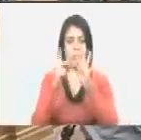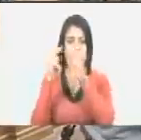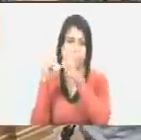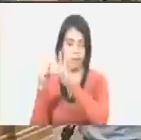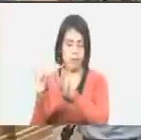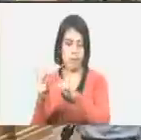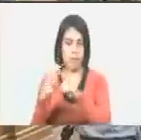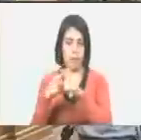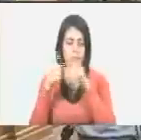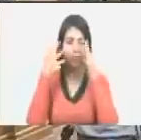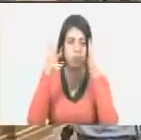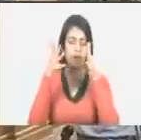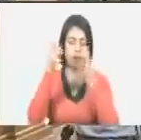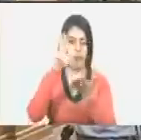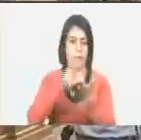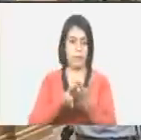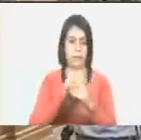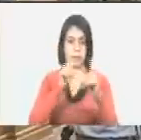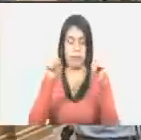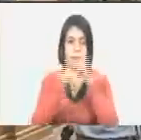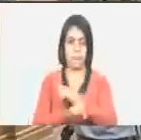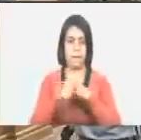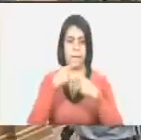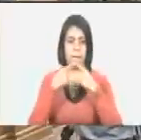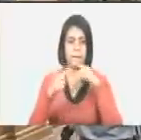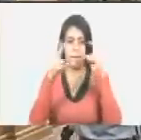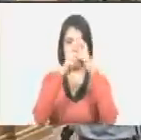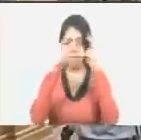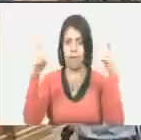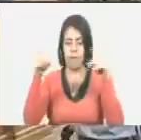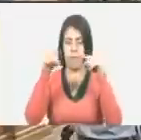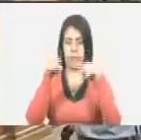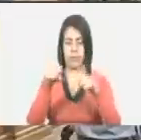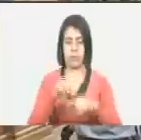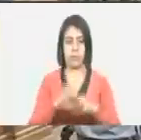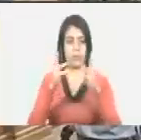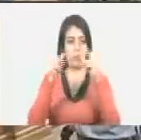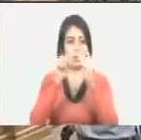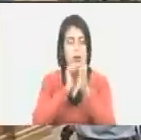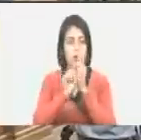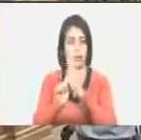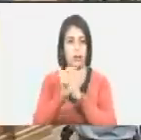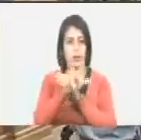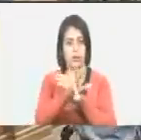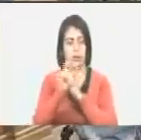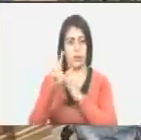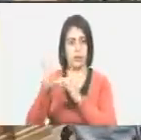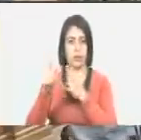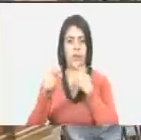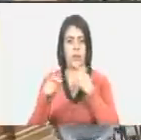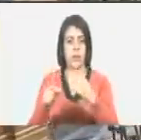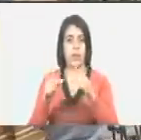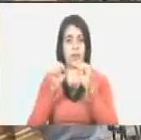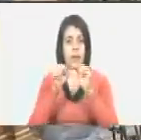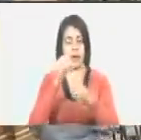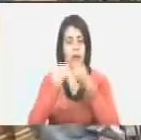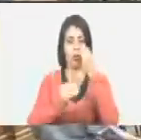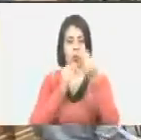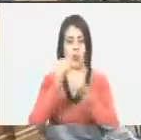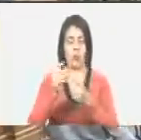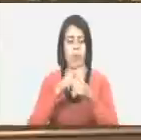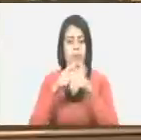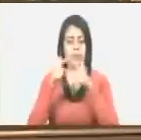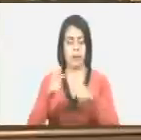67. Se sugiere aprobar con modificación la denominación del epígrafe del artículo 33, quedando redactado de